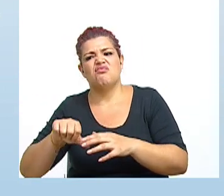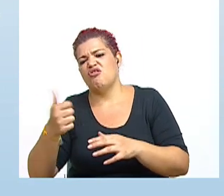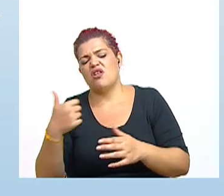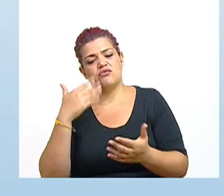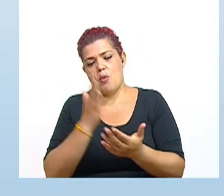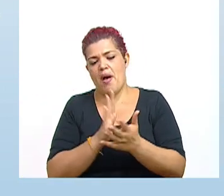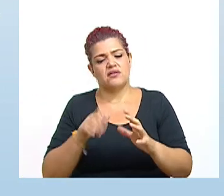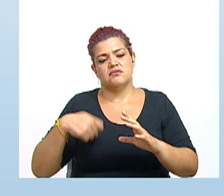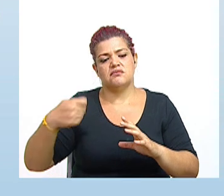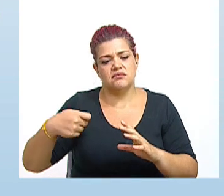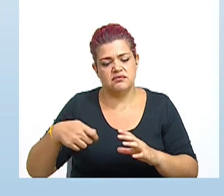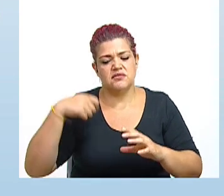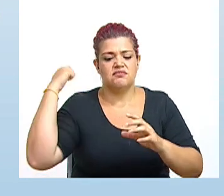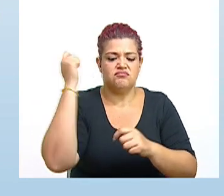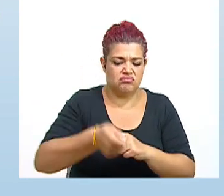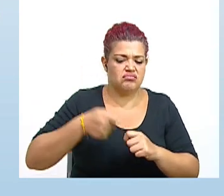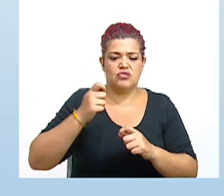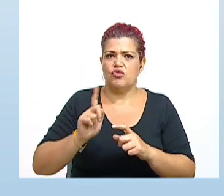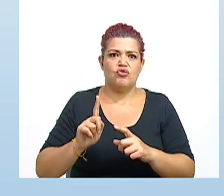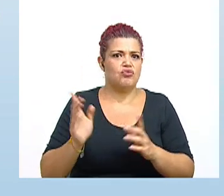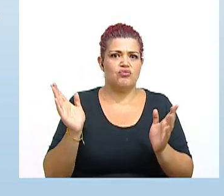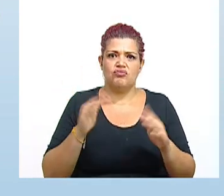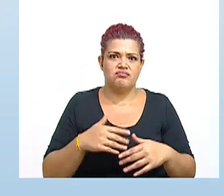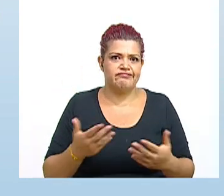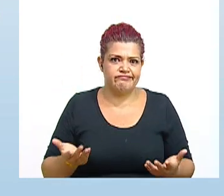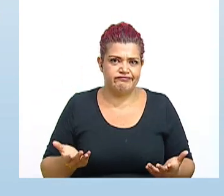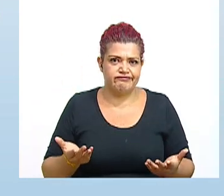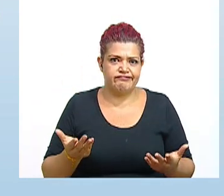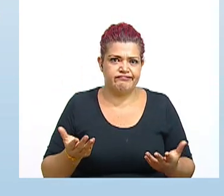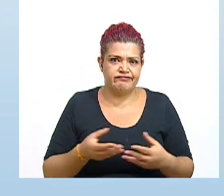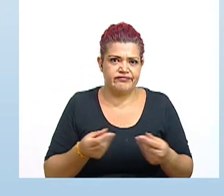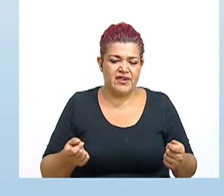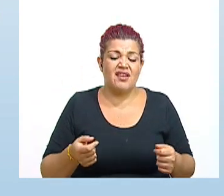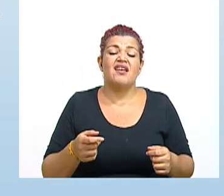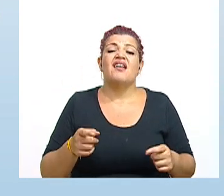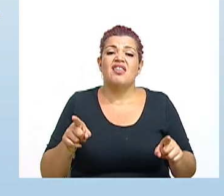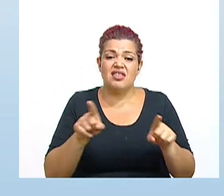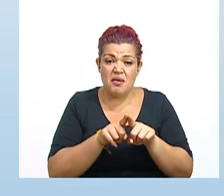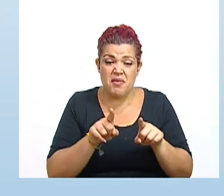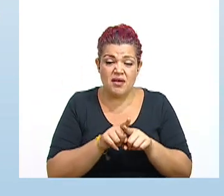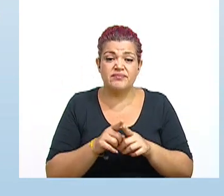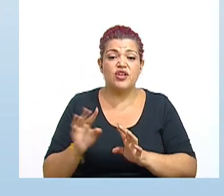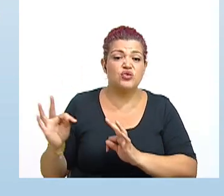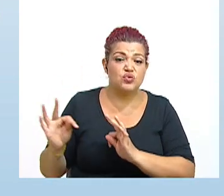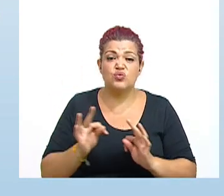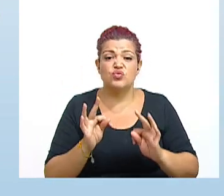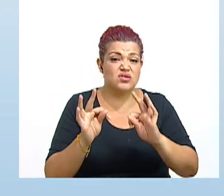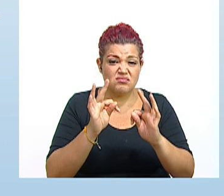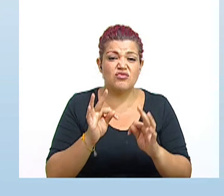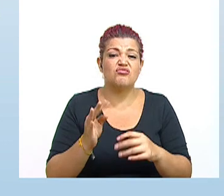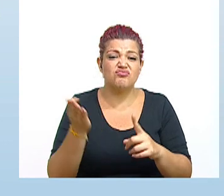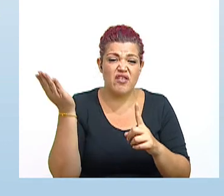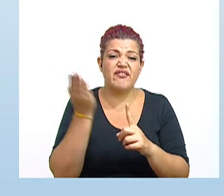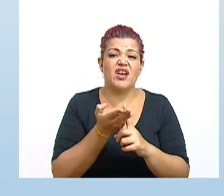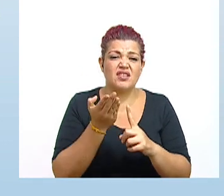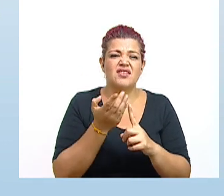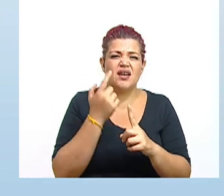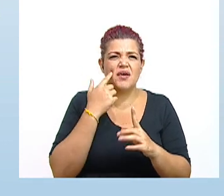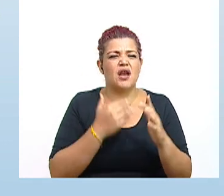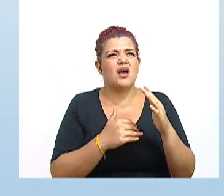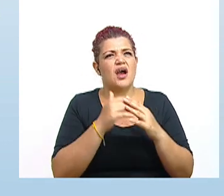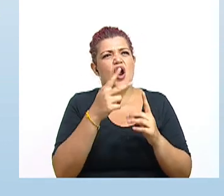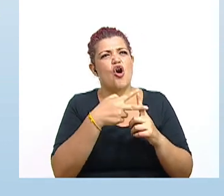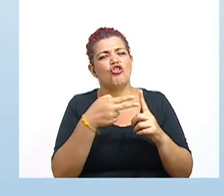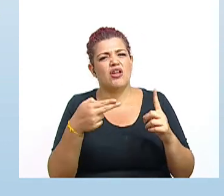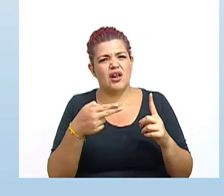turismo, también la afectación sería muy sensible, debido a los daños en la infraestructura, por ejemplo los hoteles, debido a la